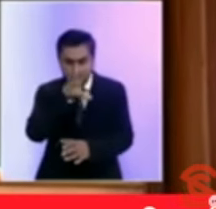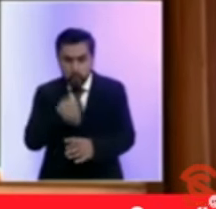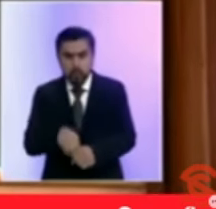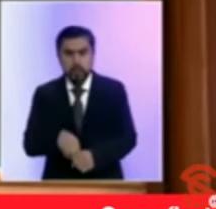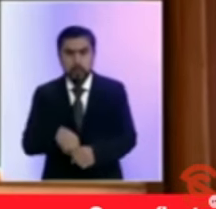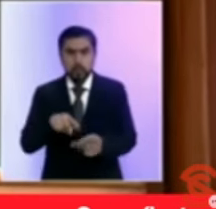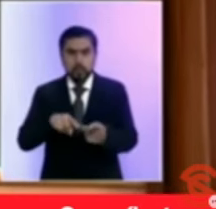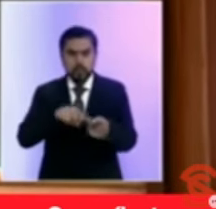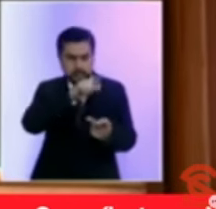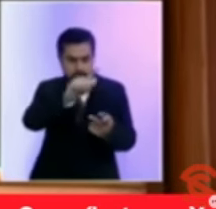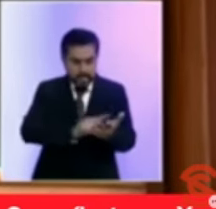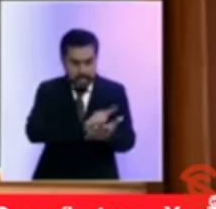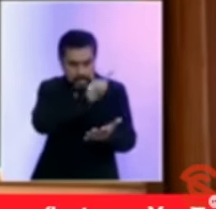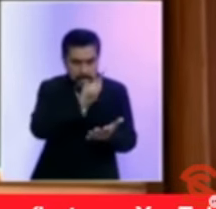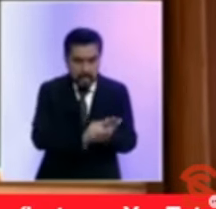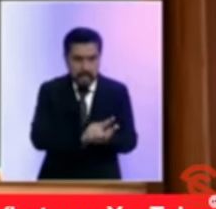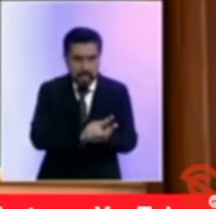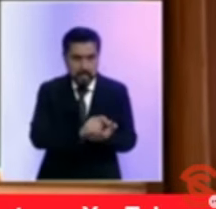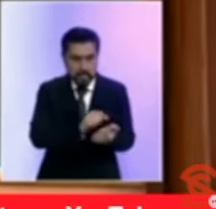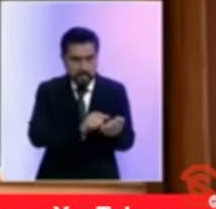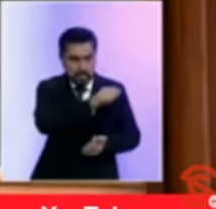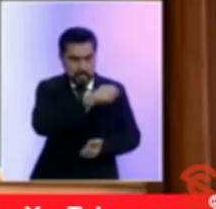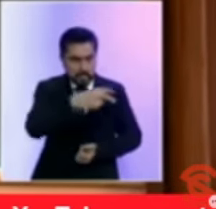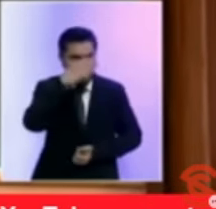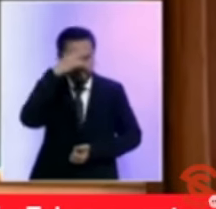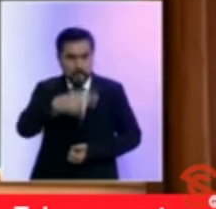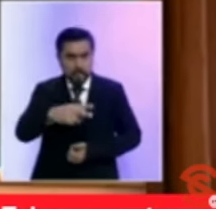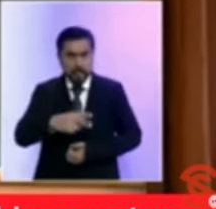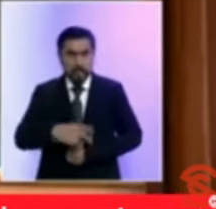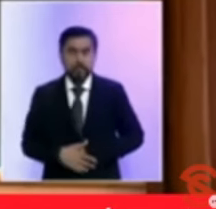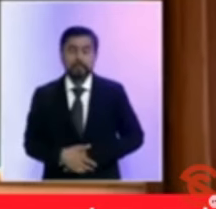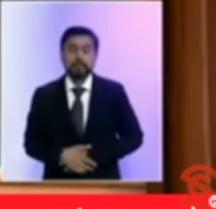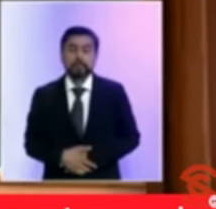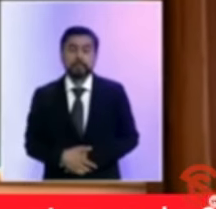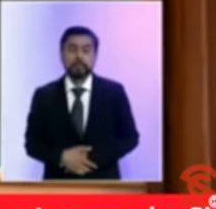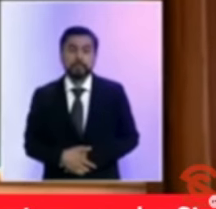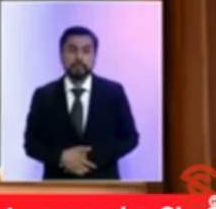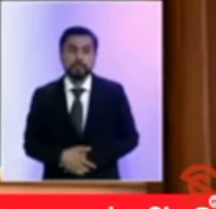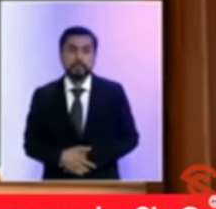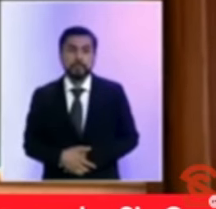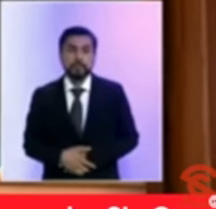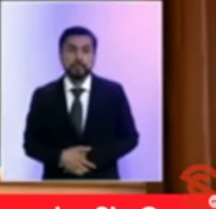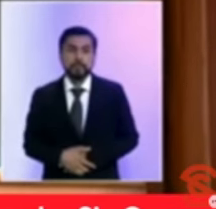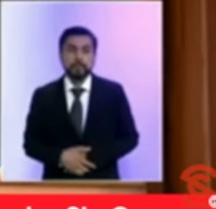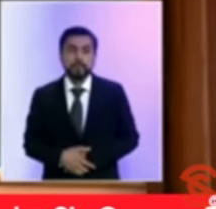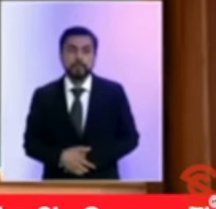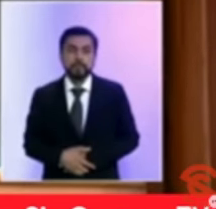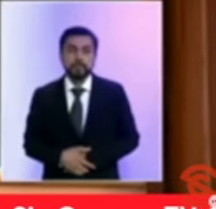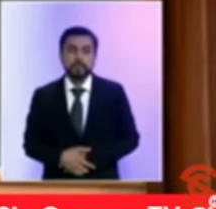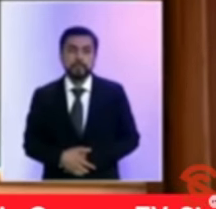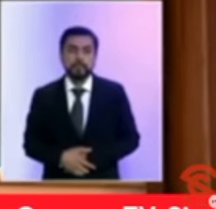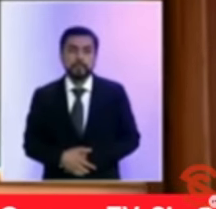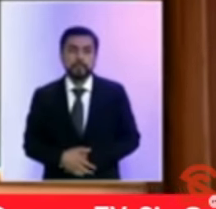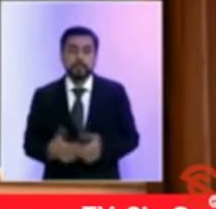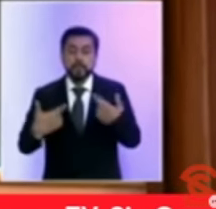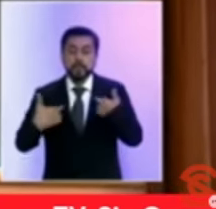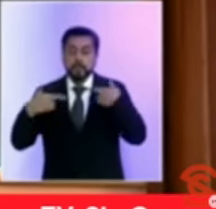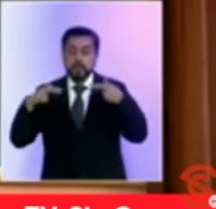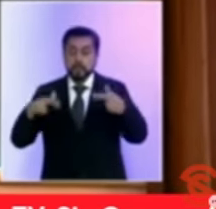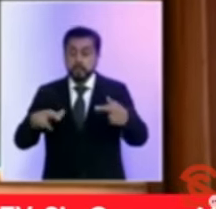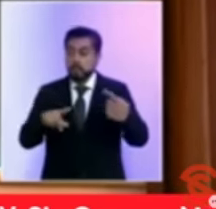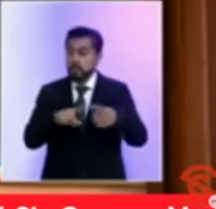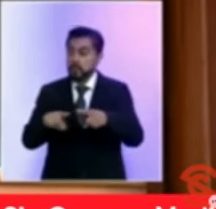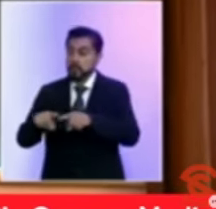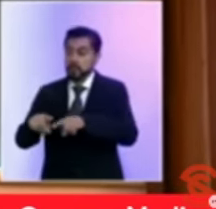legalidad y la constitucionalidad en representación de los integrantes de